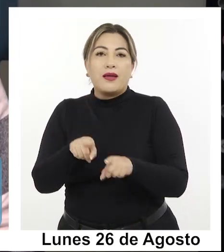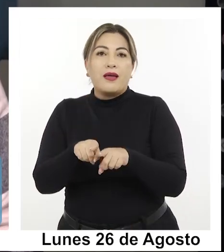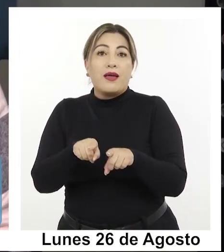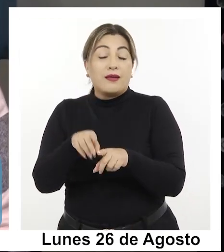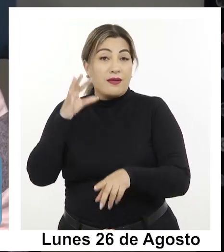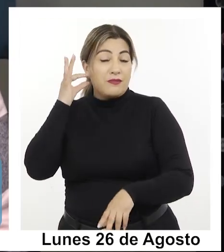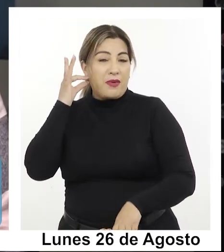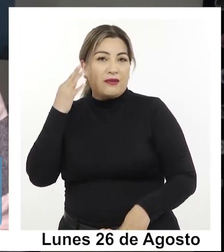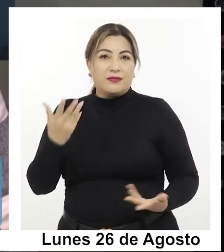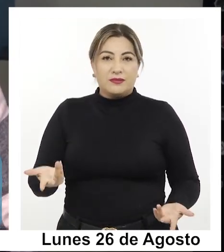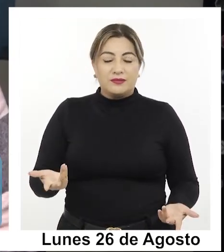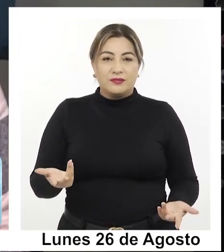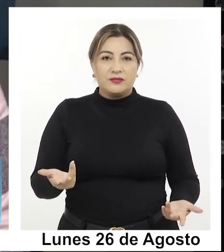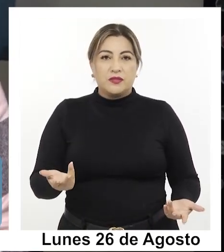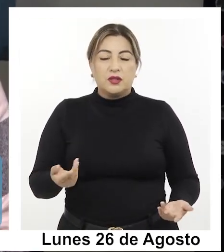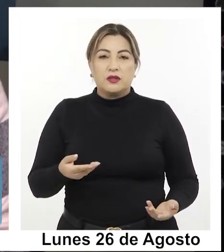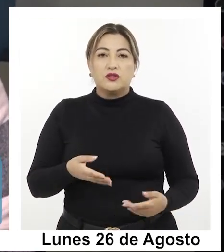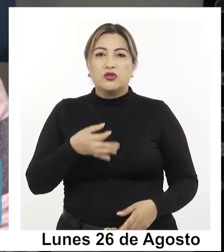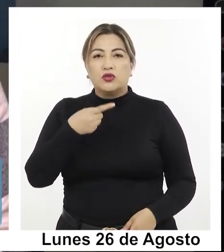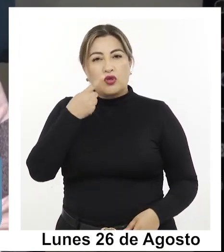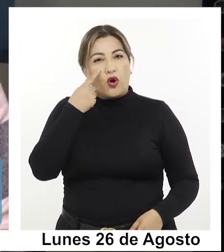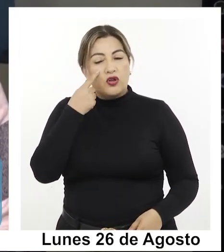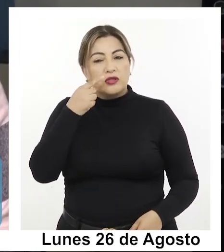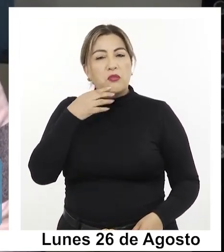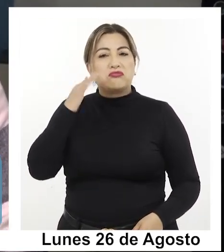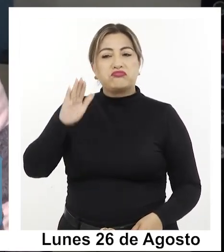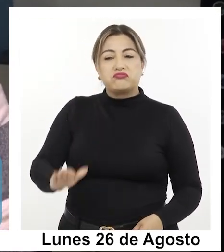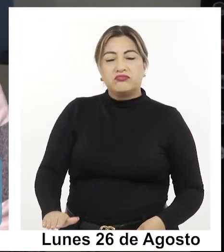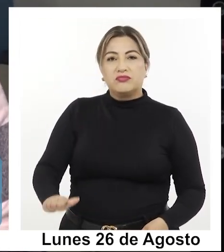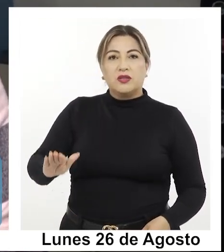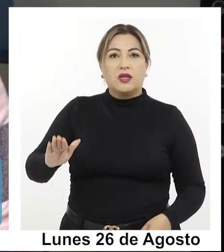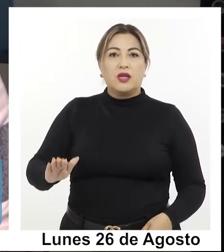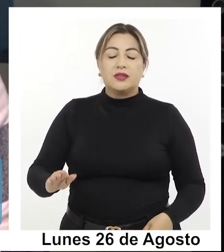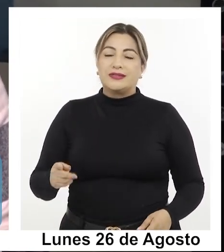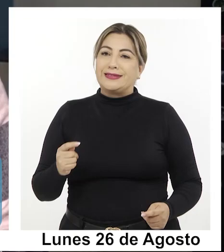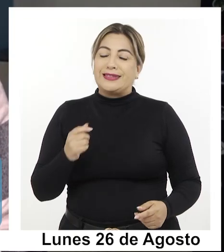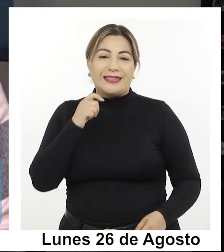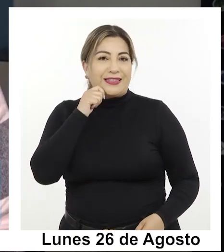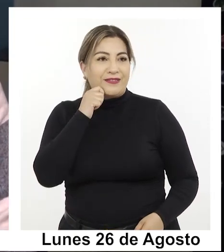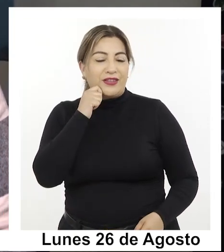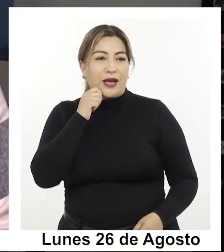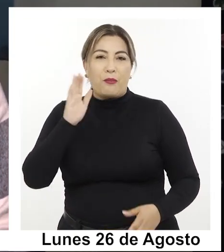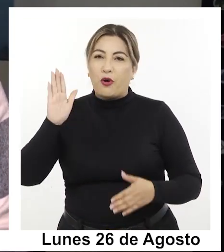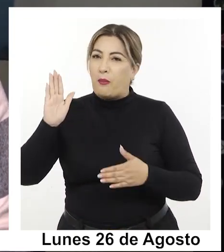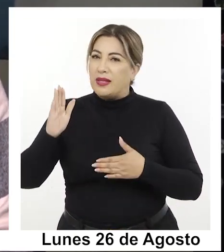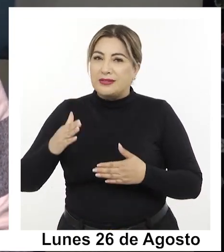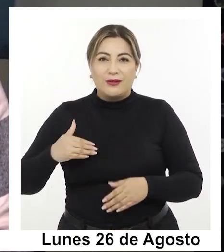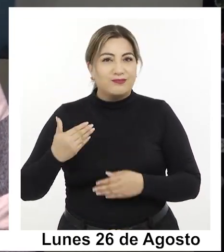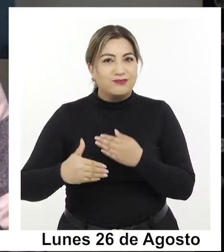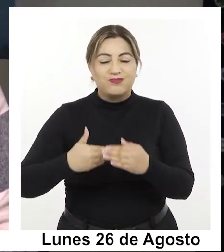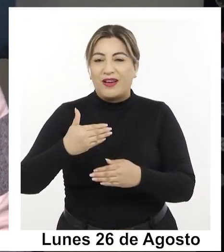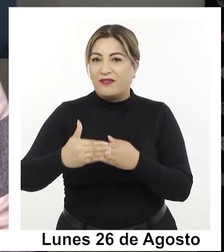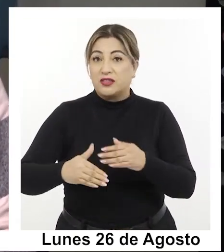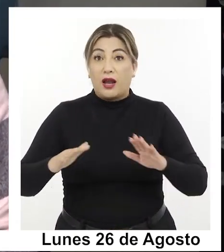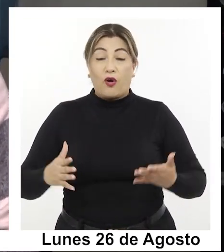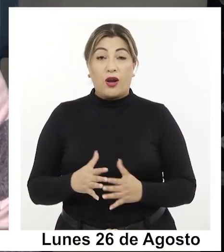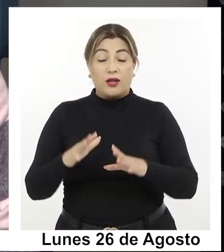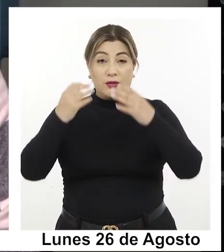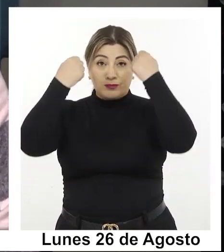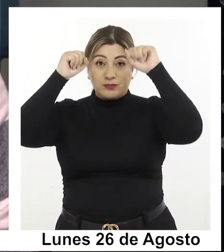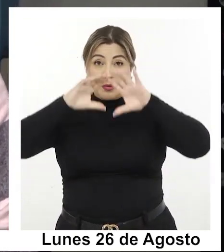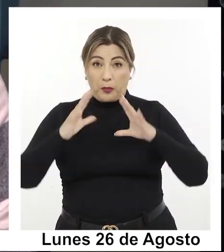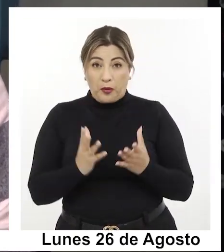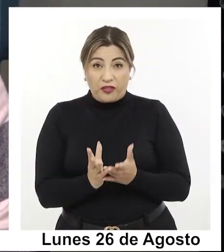Marco. Y bueno, como le comentaba, lo conocemos desde chiquitito, entonces era una gran promesa dentro de que era el juego de Pokémon. Y ahora que salió campeón mundial,